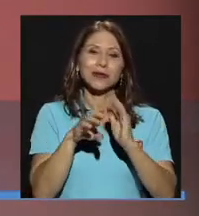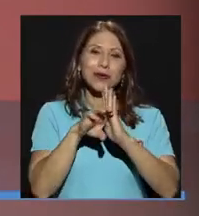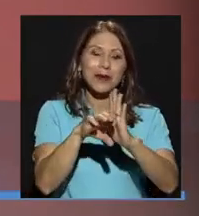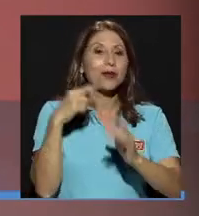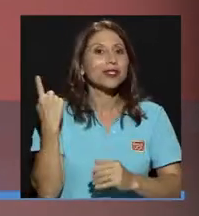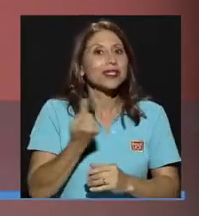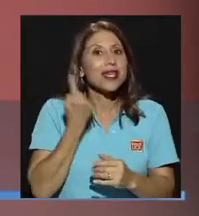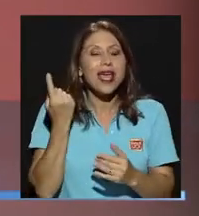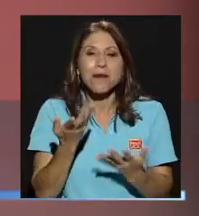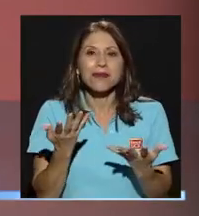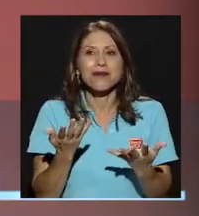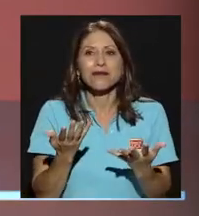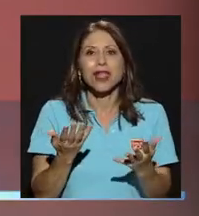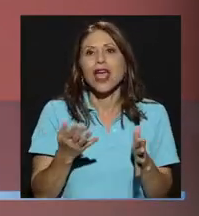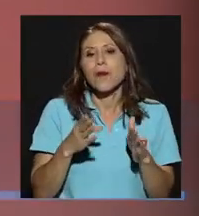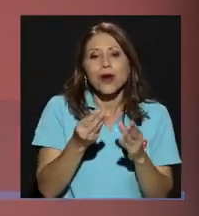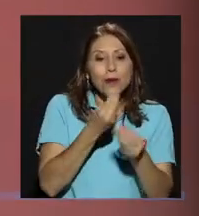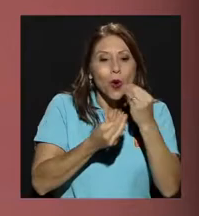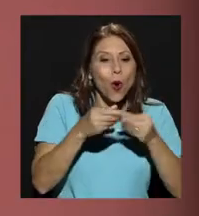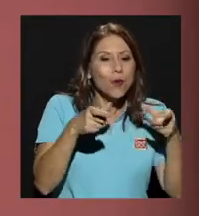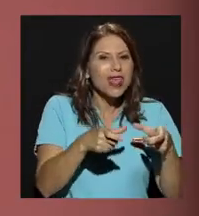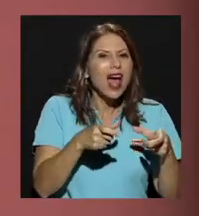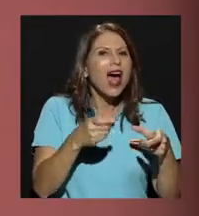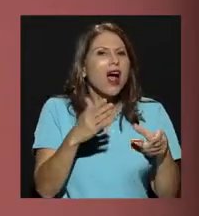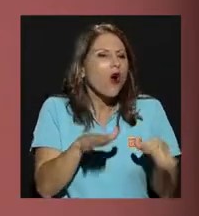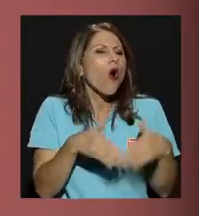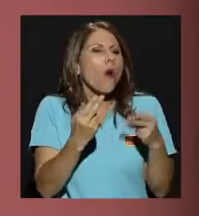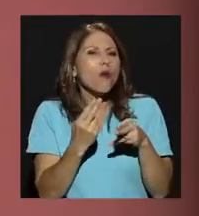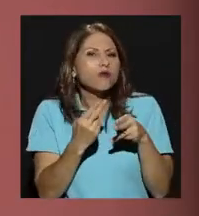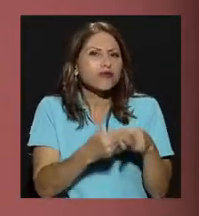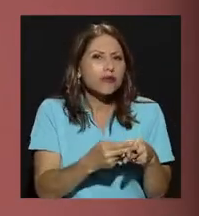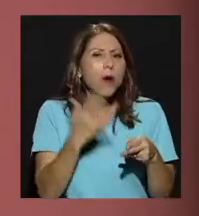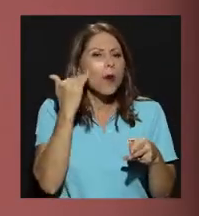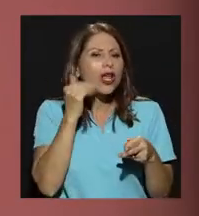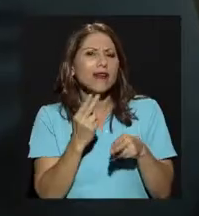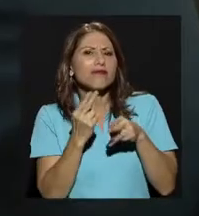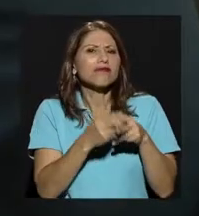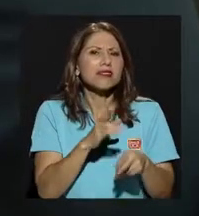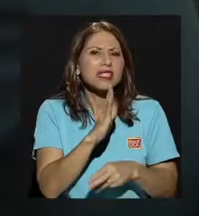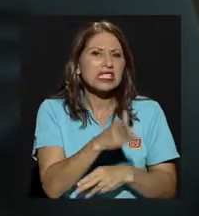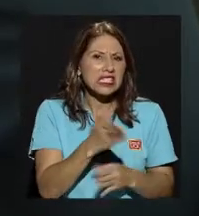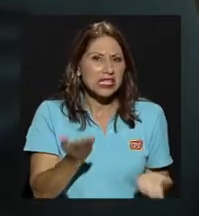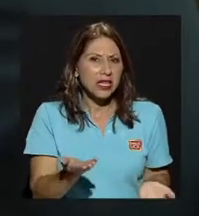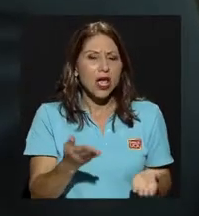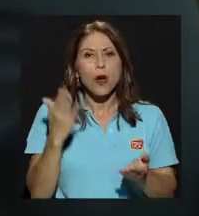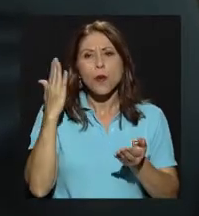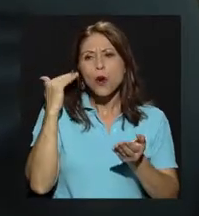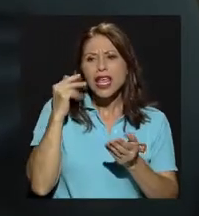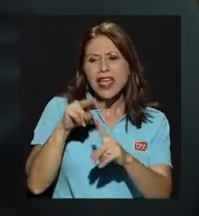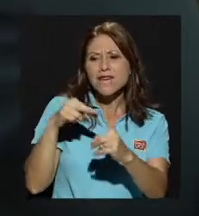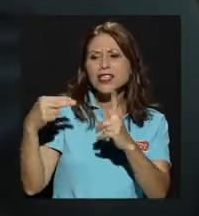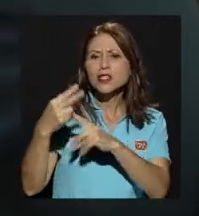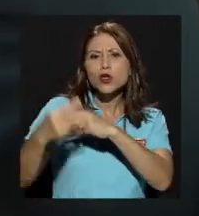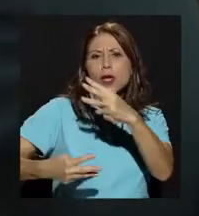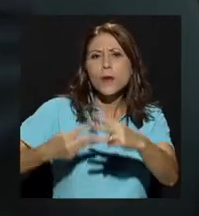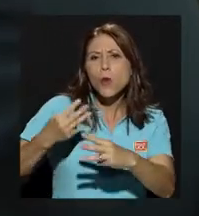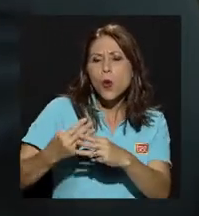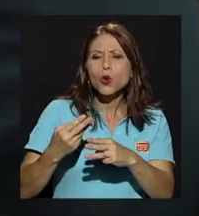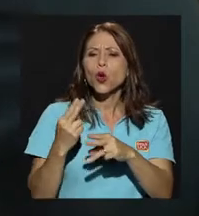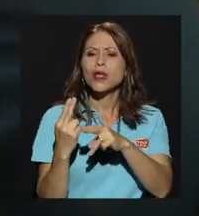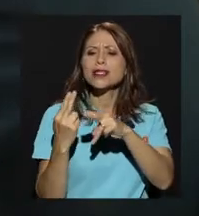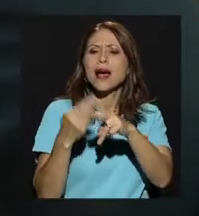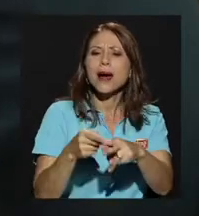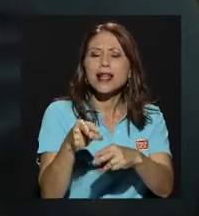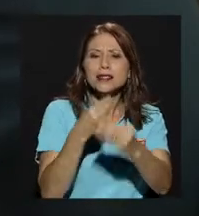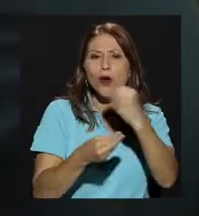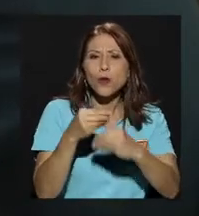ejemplo, siempre va a haber vínculos de cómo se nombra la comida, por qué se nombra, qué hay detrás, qué hay de concepción de mundo, de visión de mundo detrás de